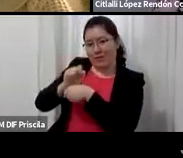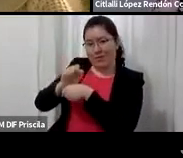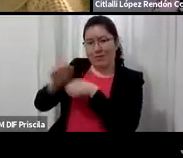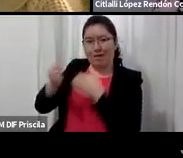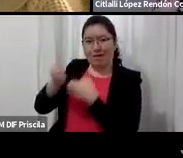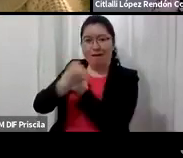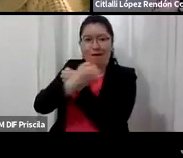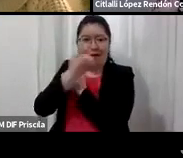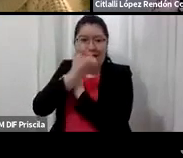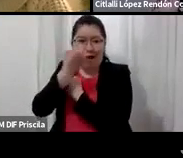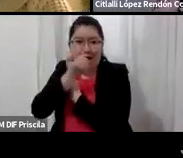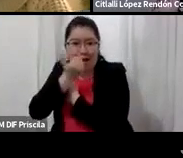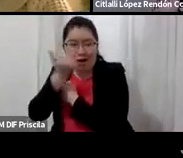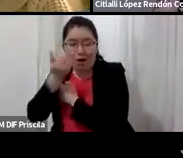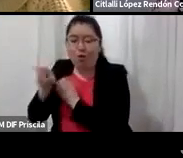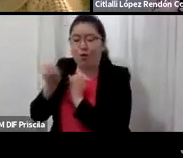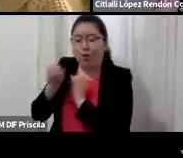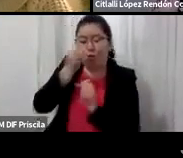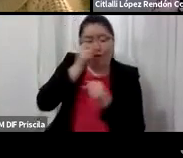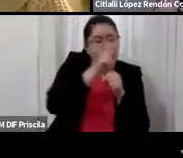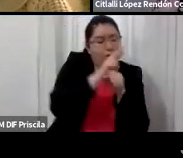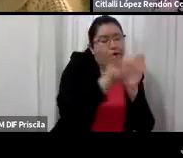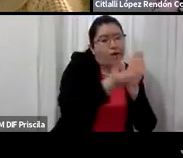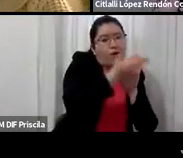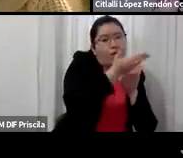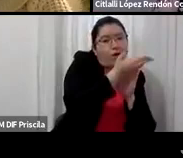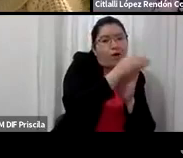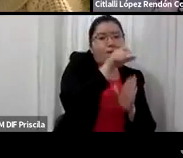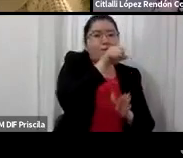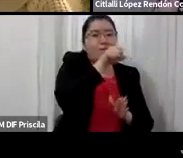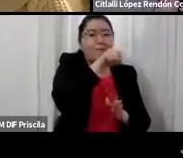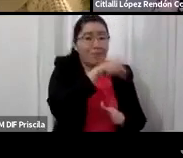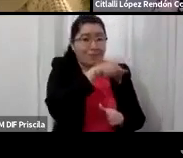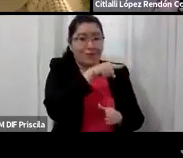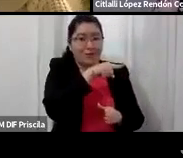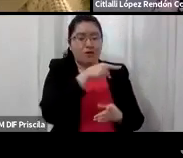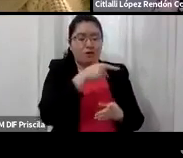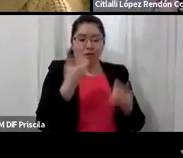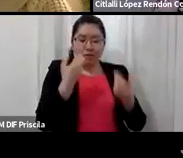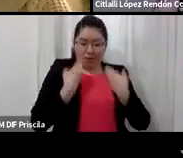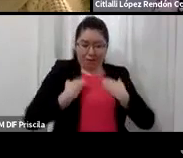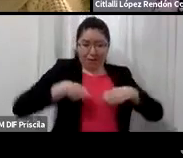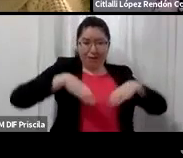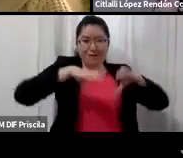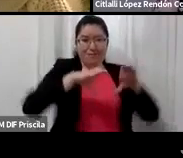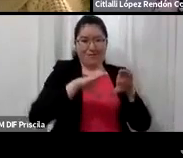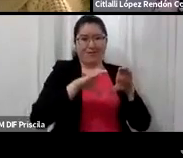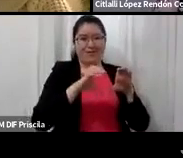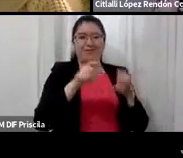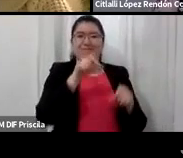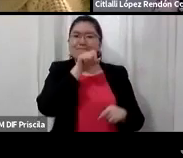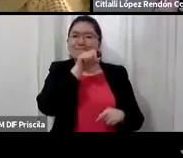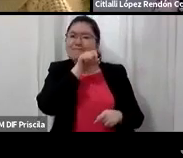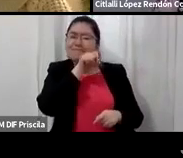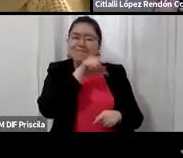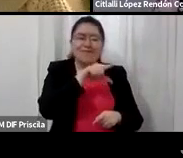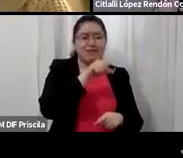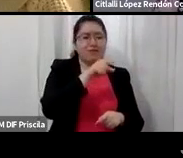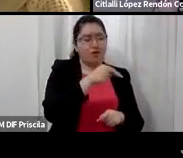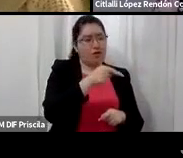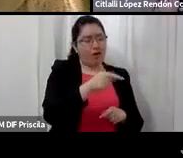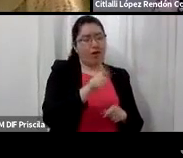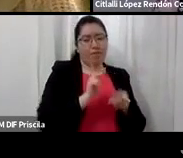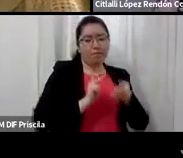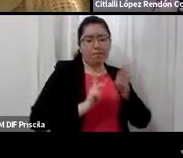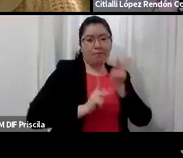de obras, también con los estudiantes, el mismo representante de la autoridad educativa federal, qué pasa si empieza a